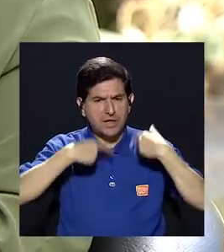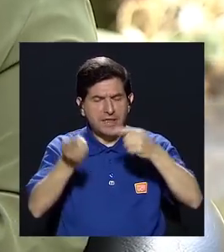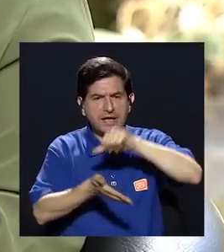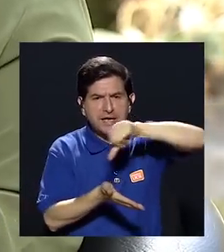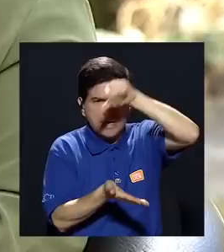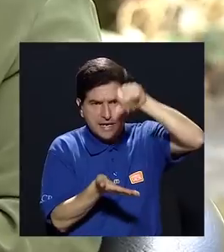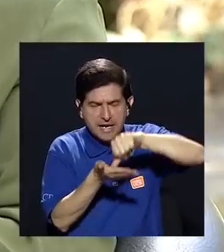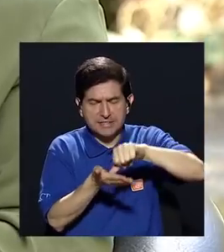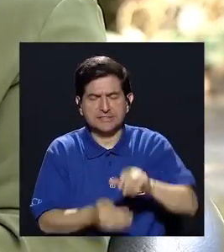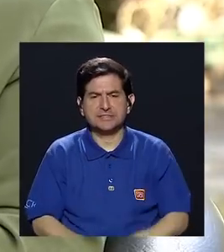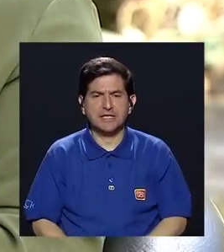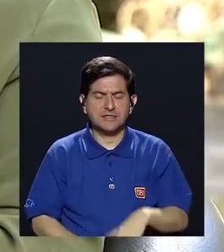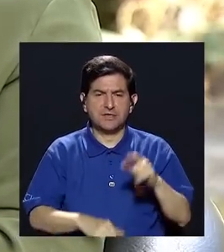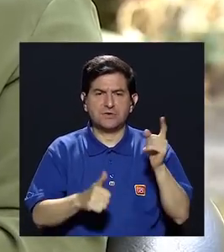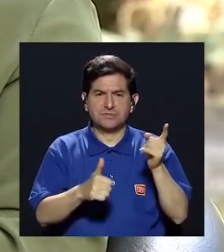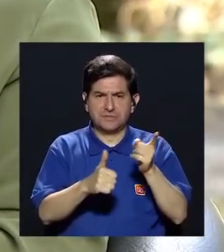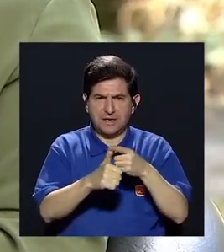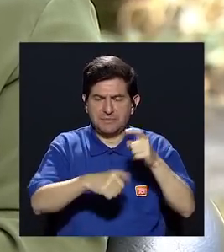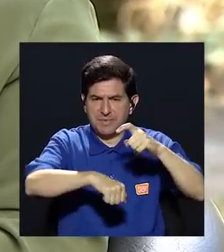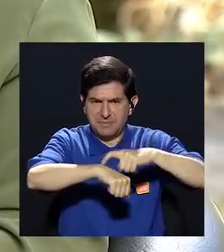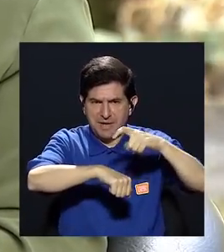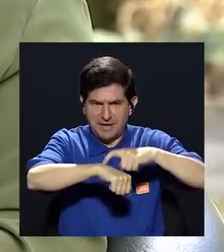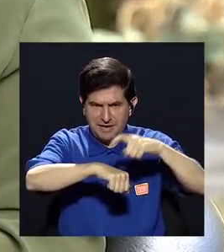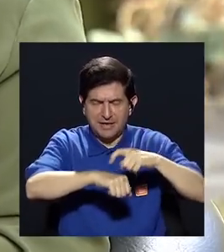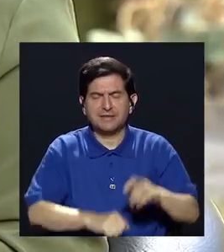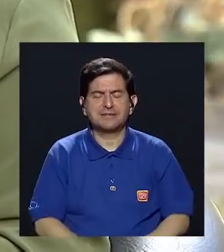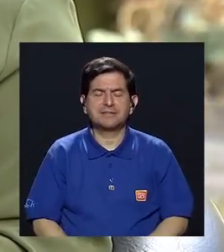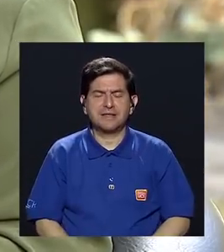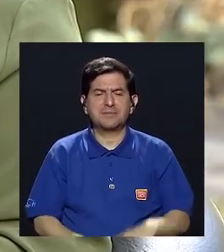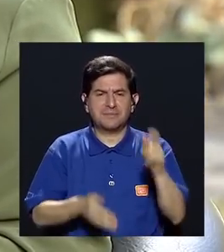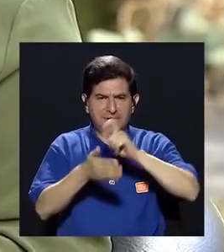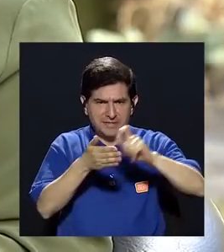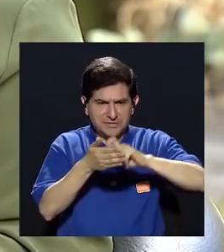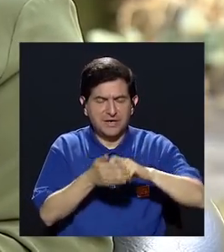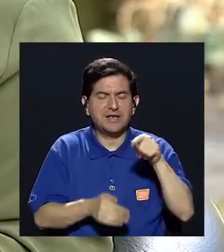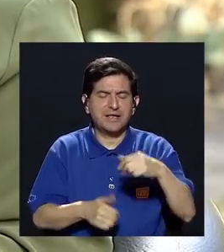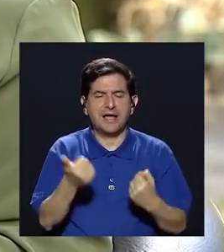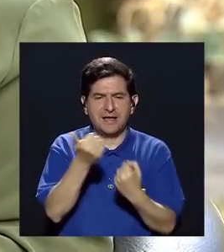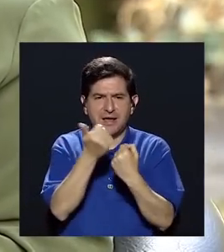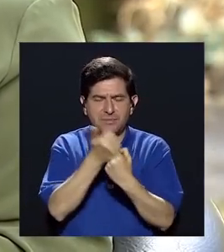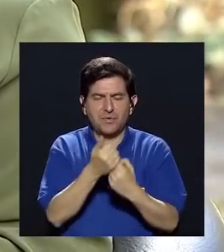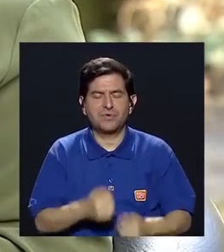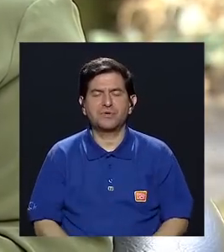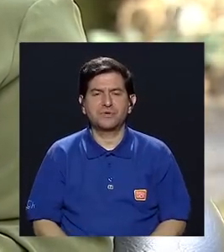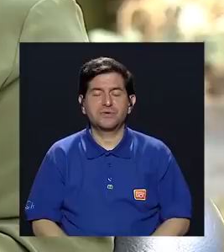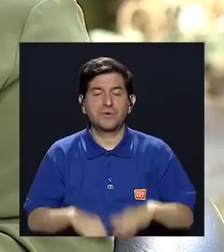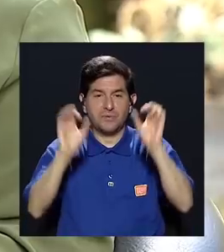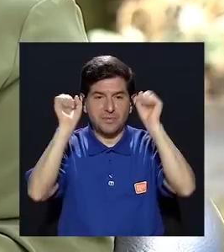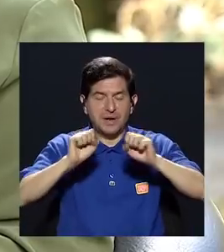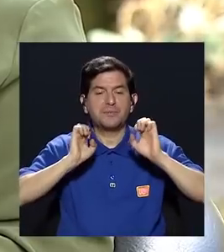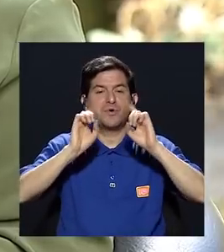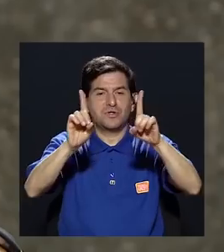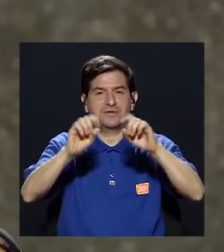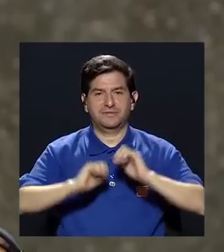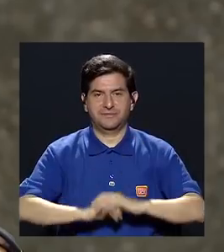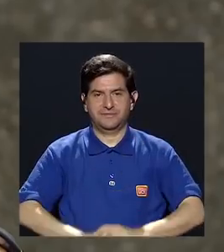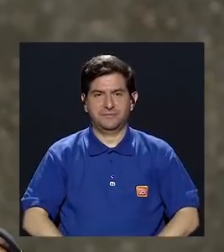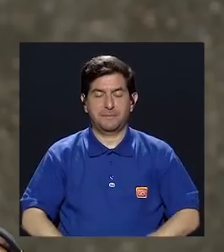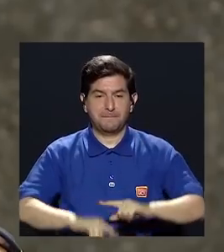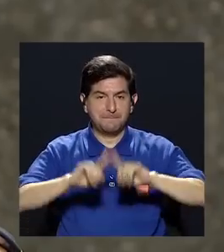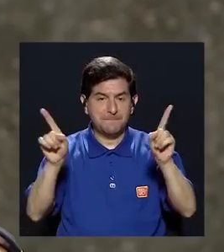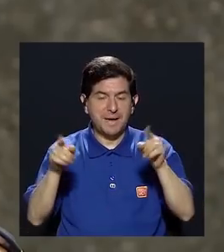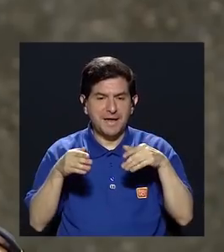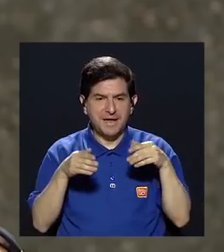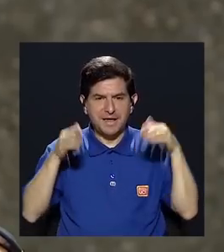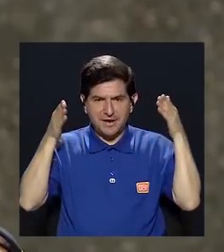al centro donde estuvieron en su etapa preescolar y ahí recibir apoyo para la educación.